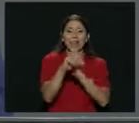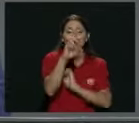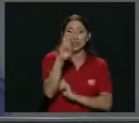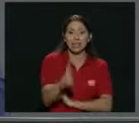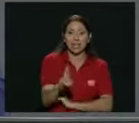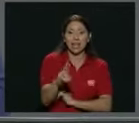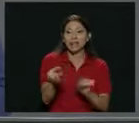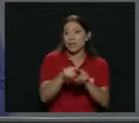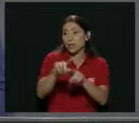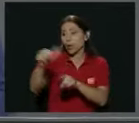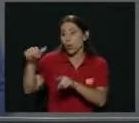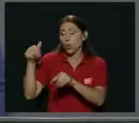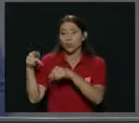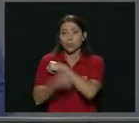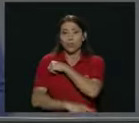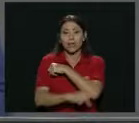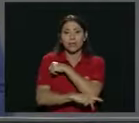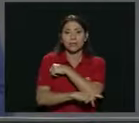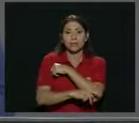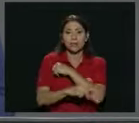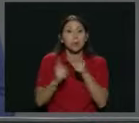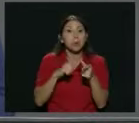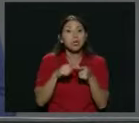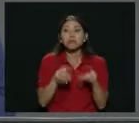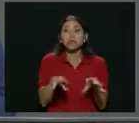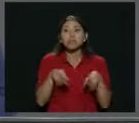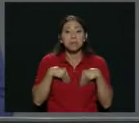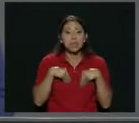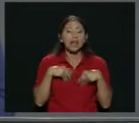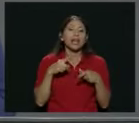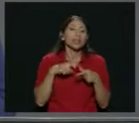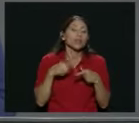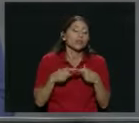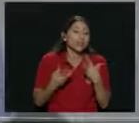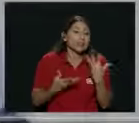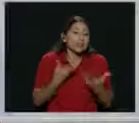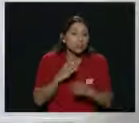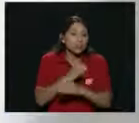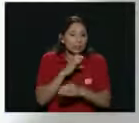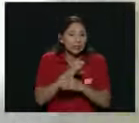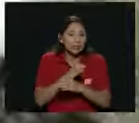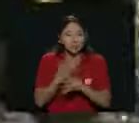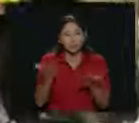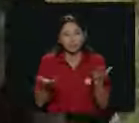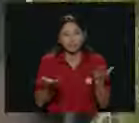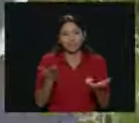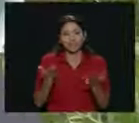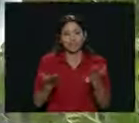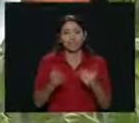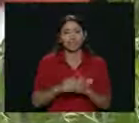Costa Rica se convertirá en un punto de atracción de personas que puedan ser expulsadas de los Estados Unidos.